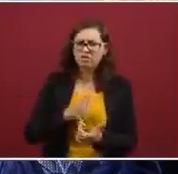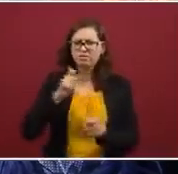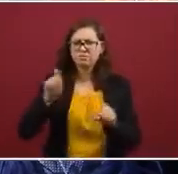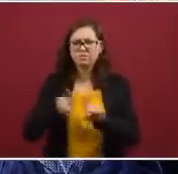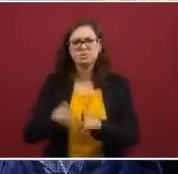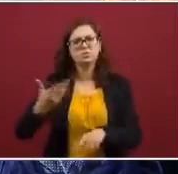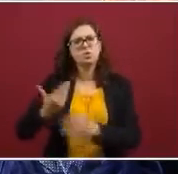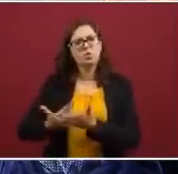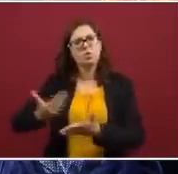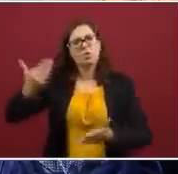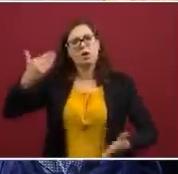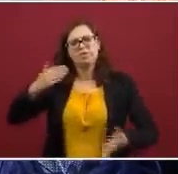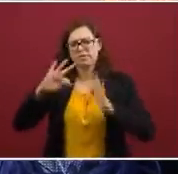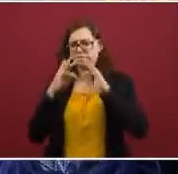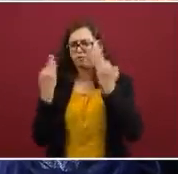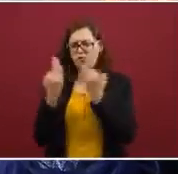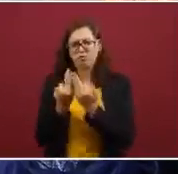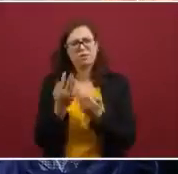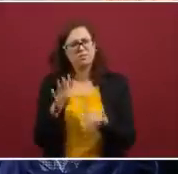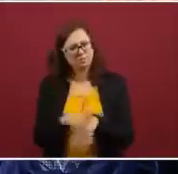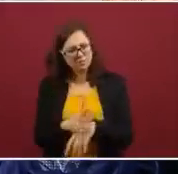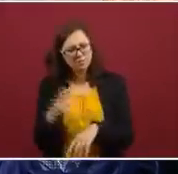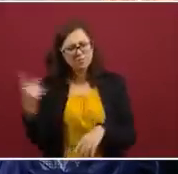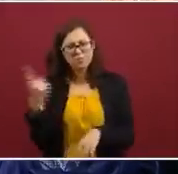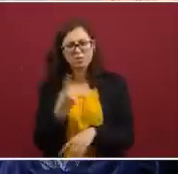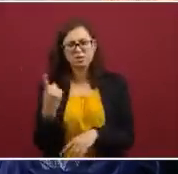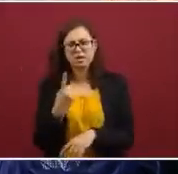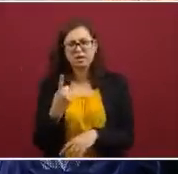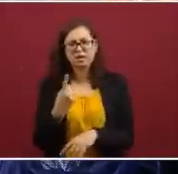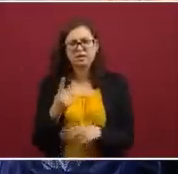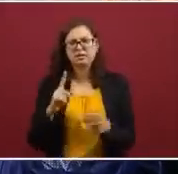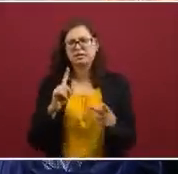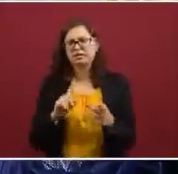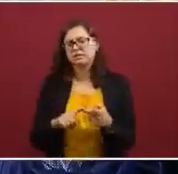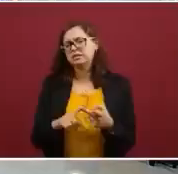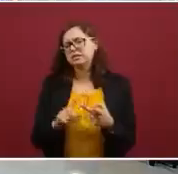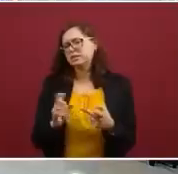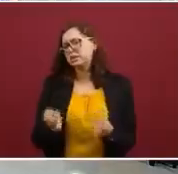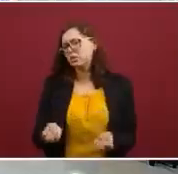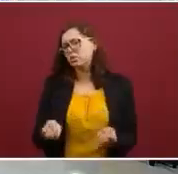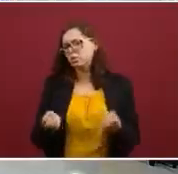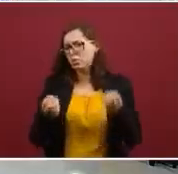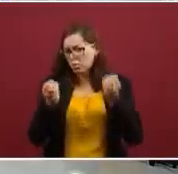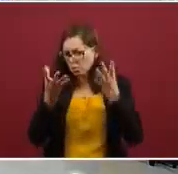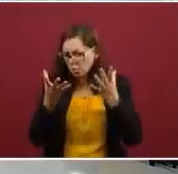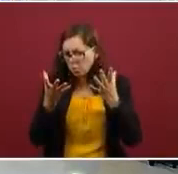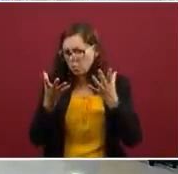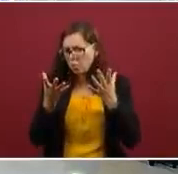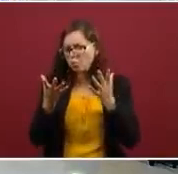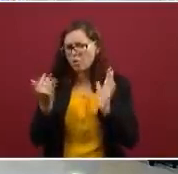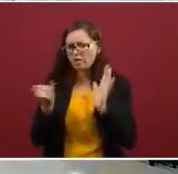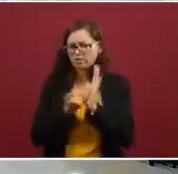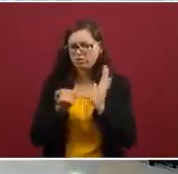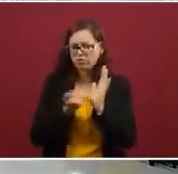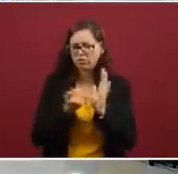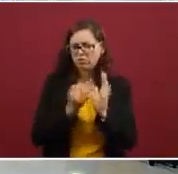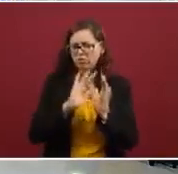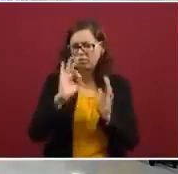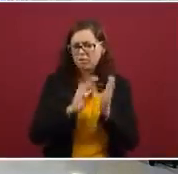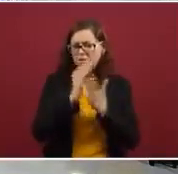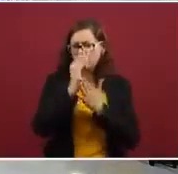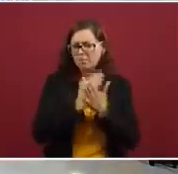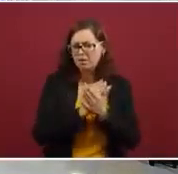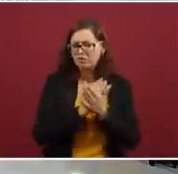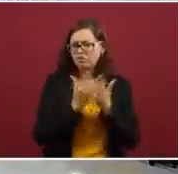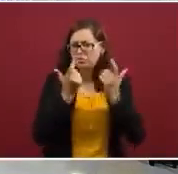¿Cuál es la razón? Y si nos pueden ayudar con el dato de cuánto costará aligerar la carga fiscal a Pemex, en